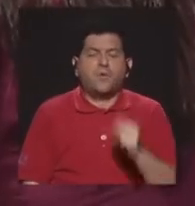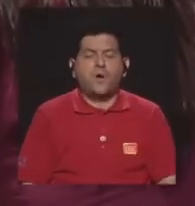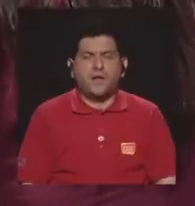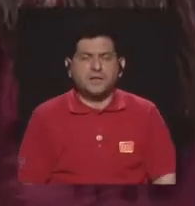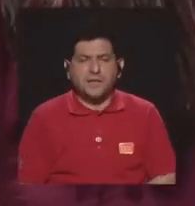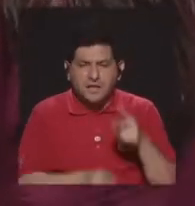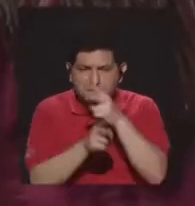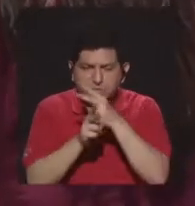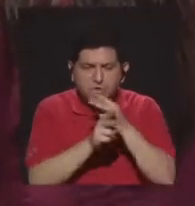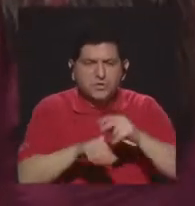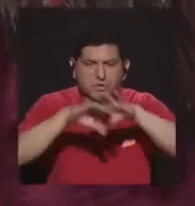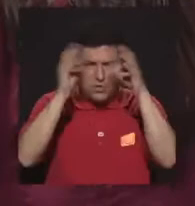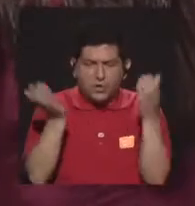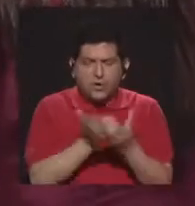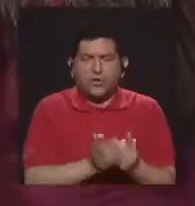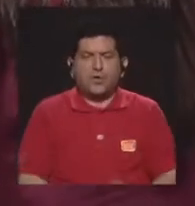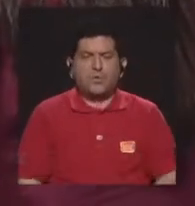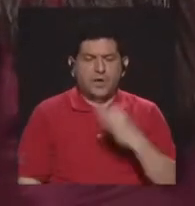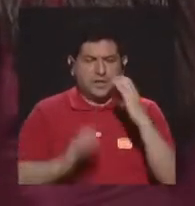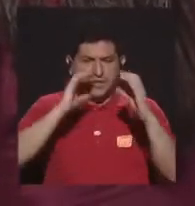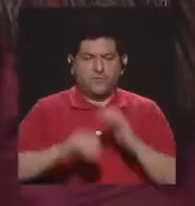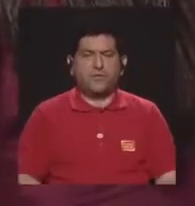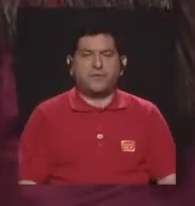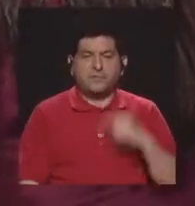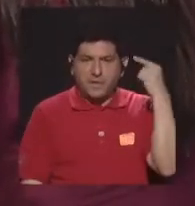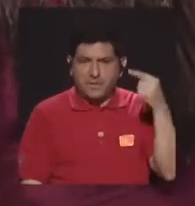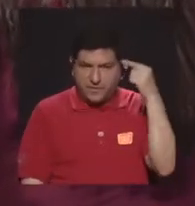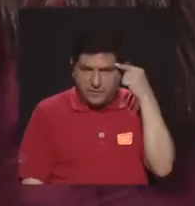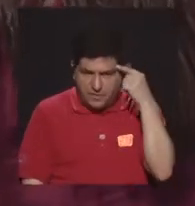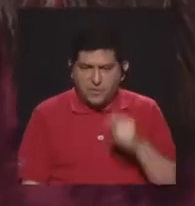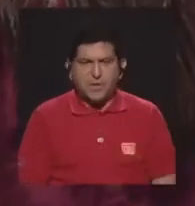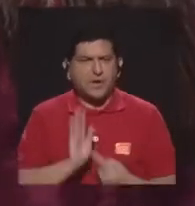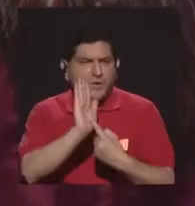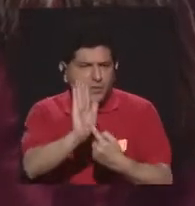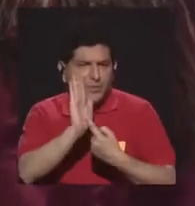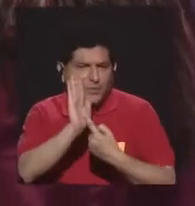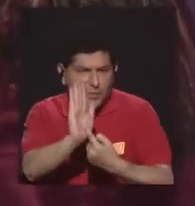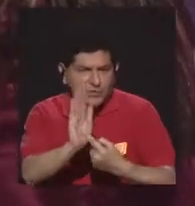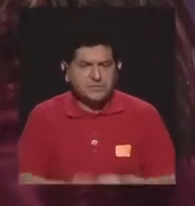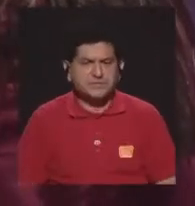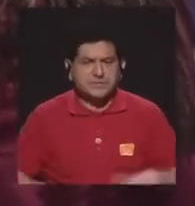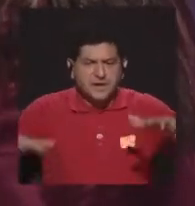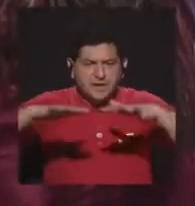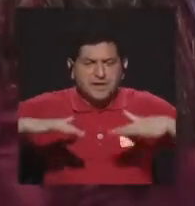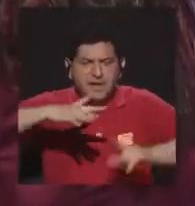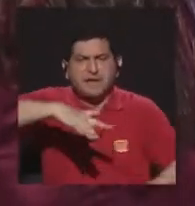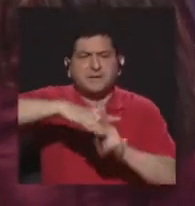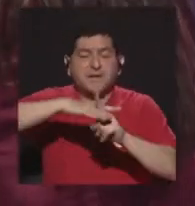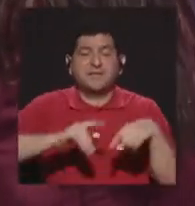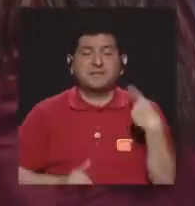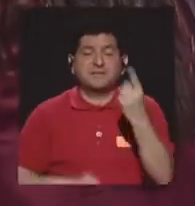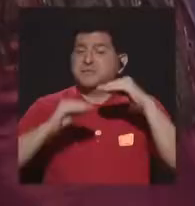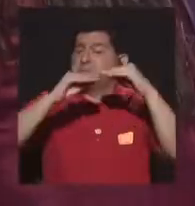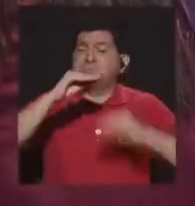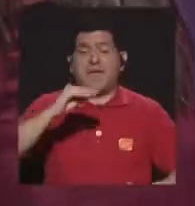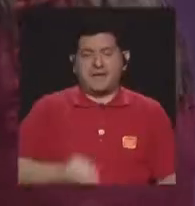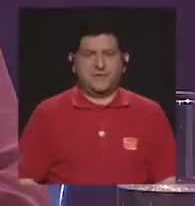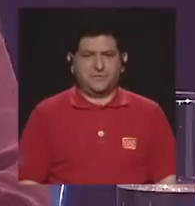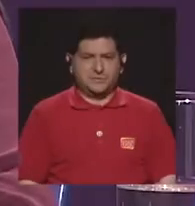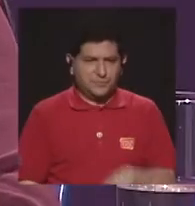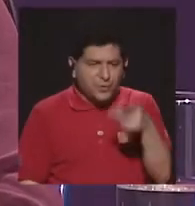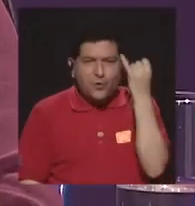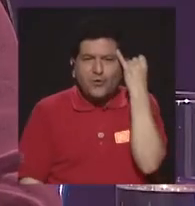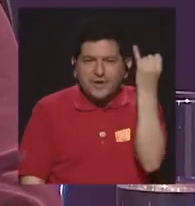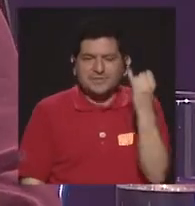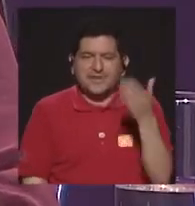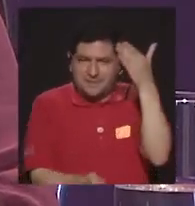Medios en las áreas política y economía y gobierno, que son las que corresponderían a estos espacios. Siempre es menos. Siempre es menos. Con esto